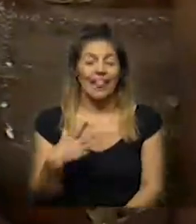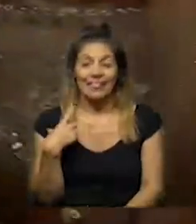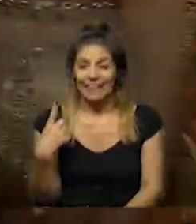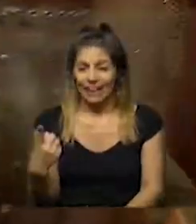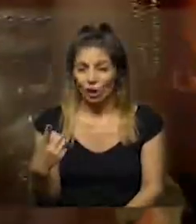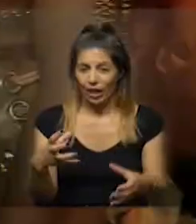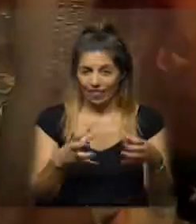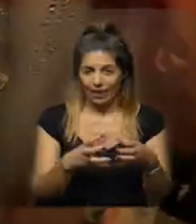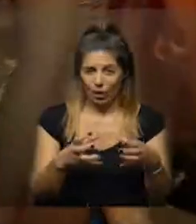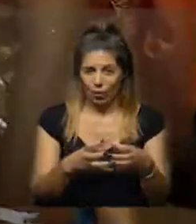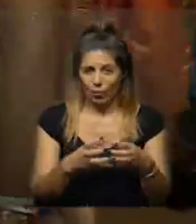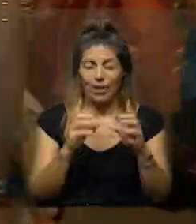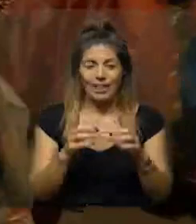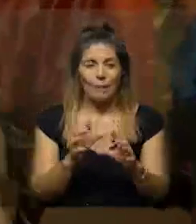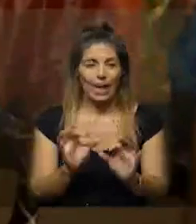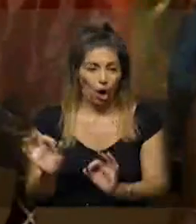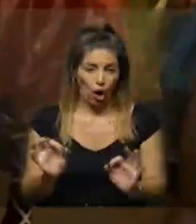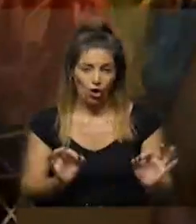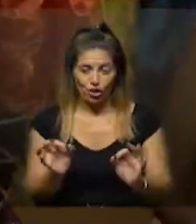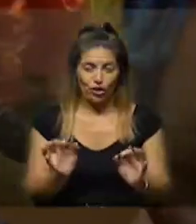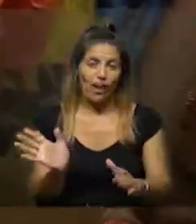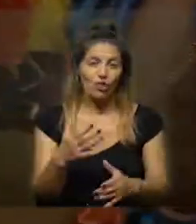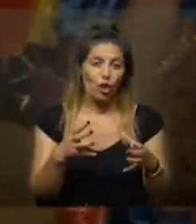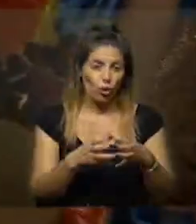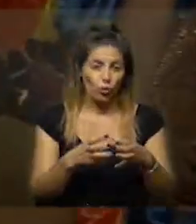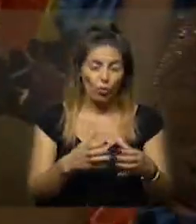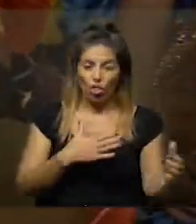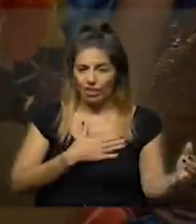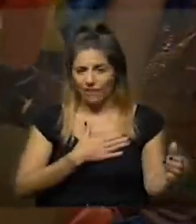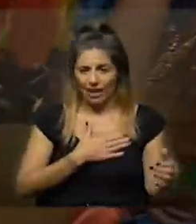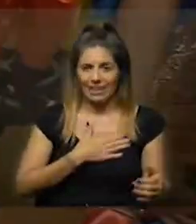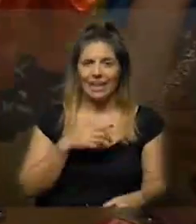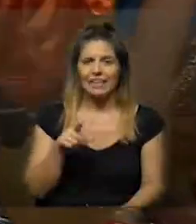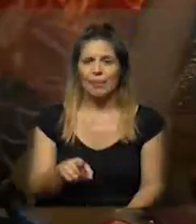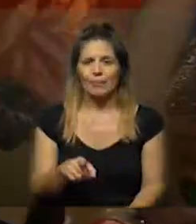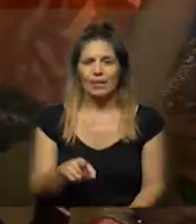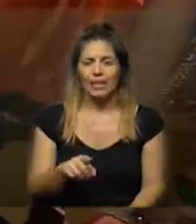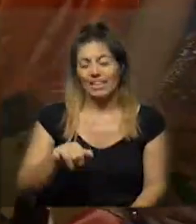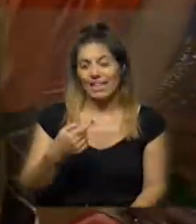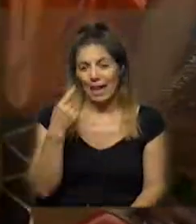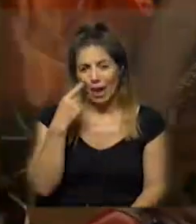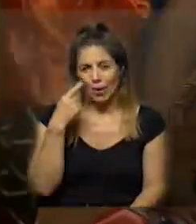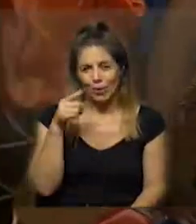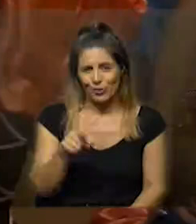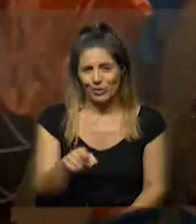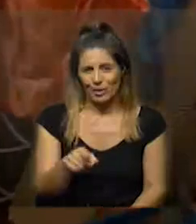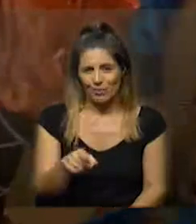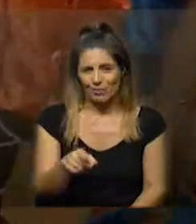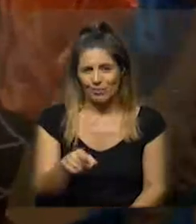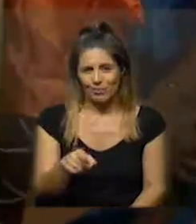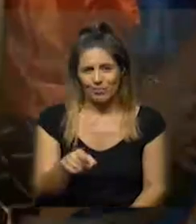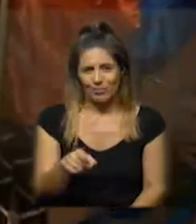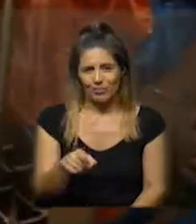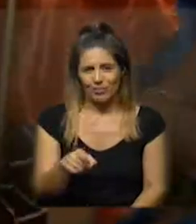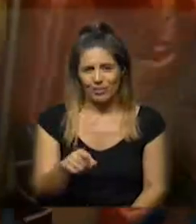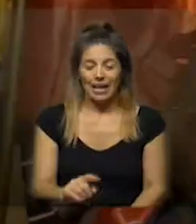de la comparsa y también la coreógrafa, está a cargo de todo el cuerpo de baile. Y a Vivi Santín, que ya la conocemos porque es la Nutri de